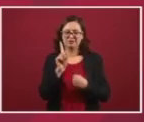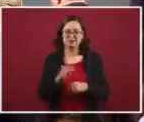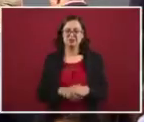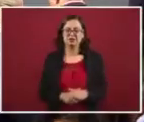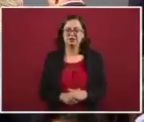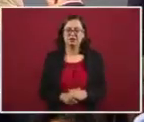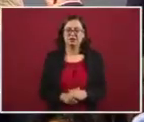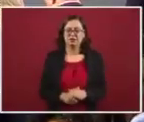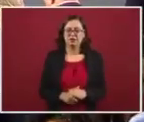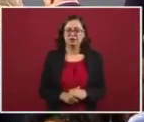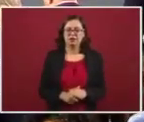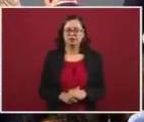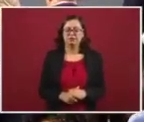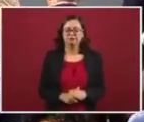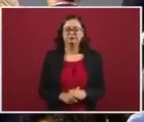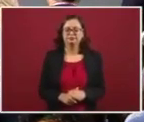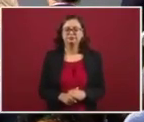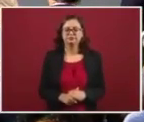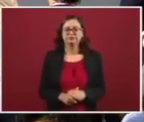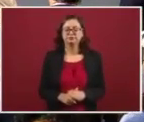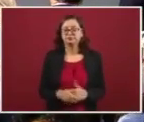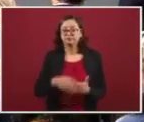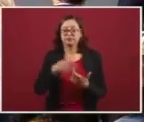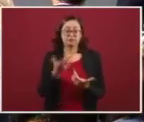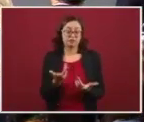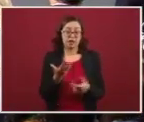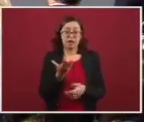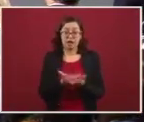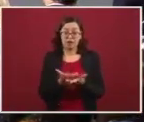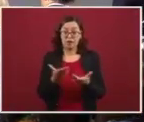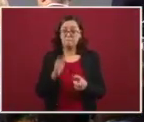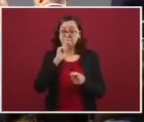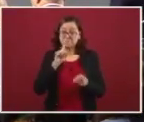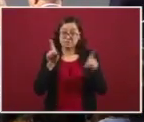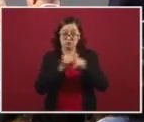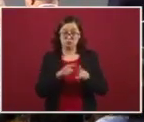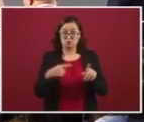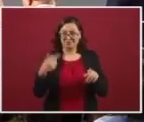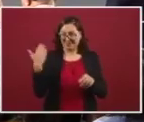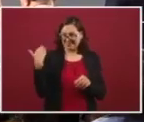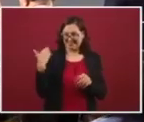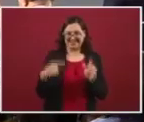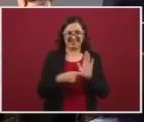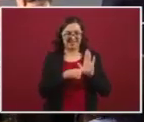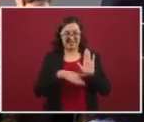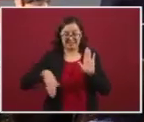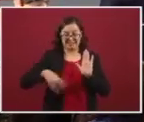se está haciendo en el caso de la refinación, les voy a mostrar una